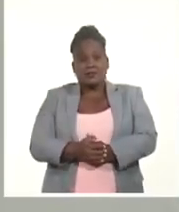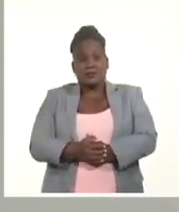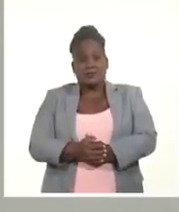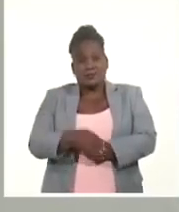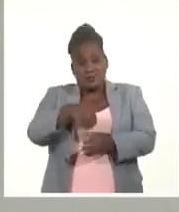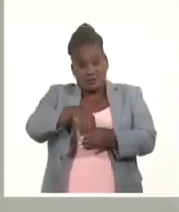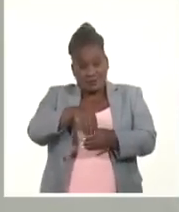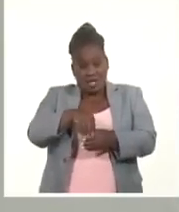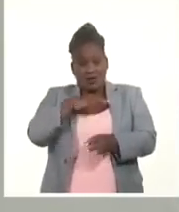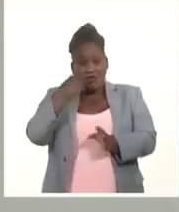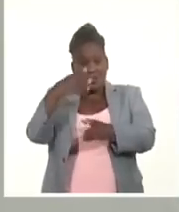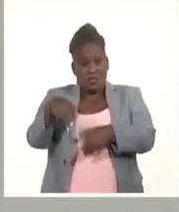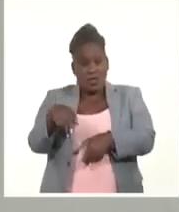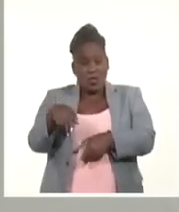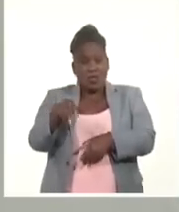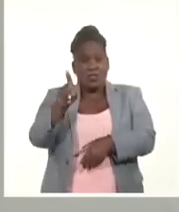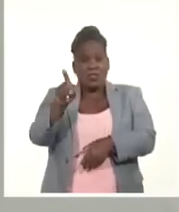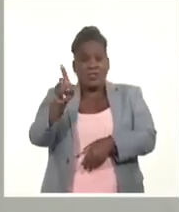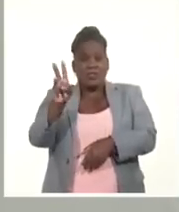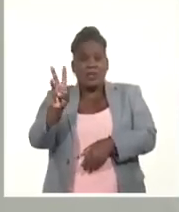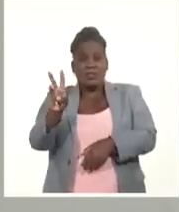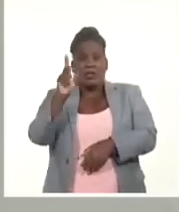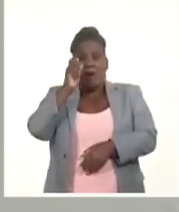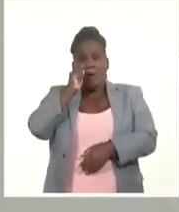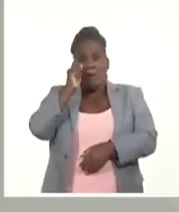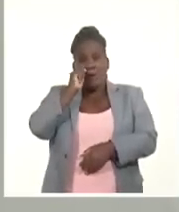ellos 13 masculinos,